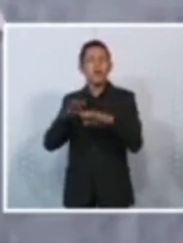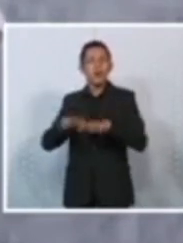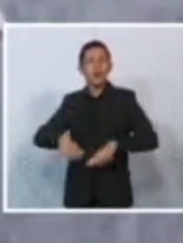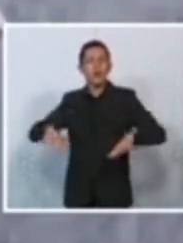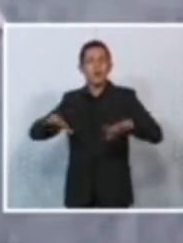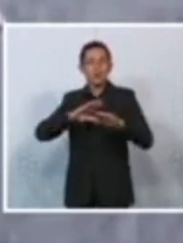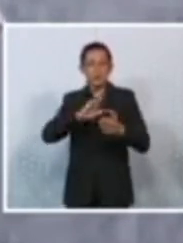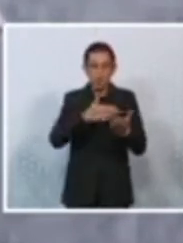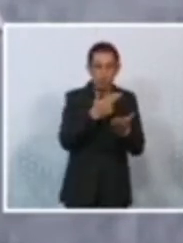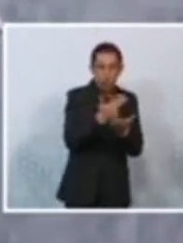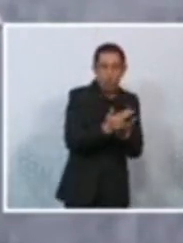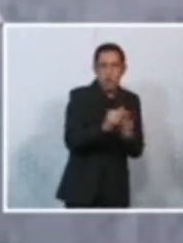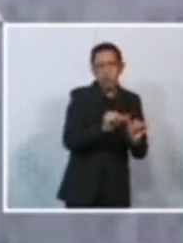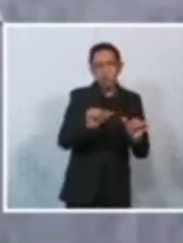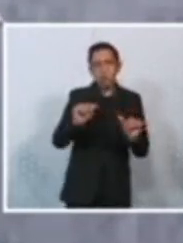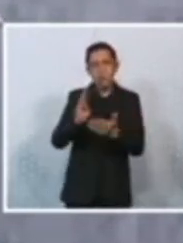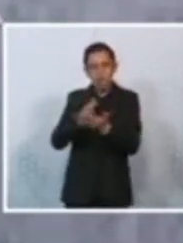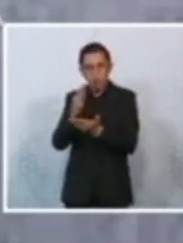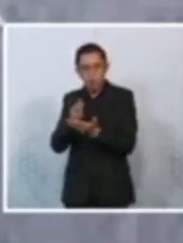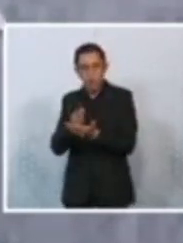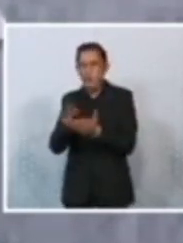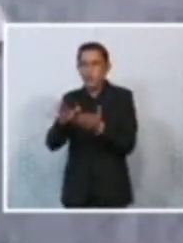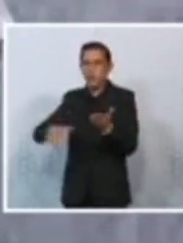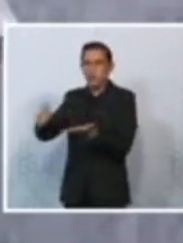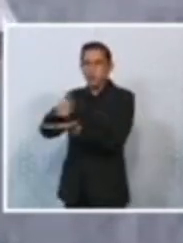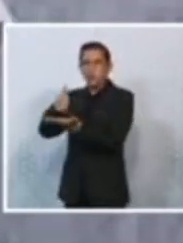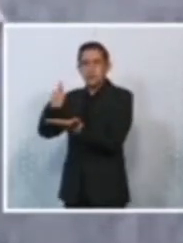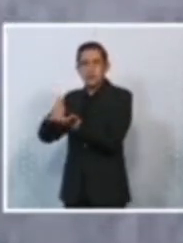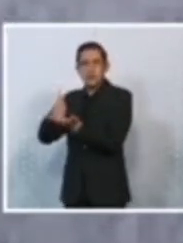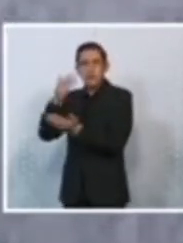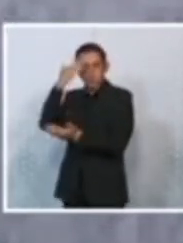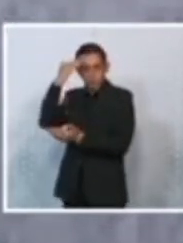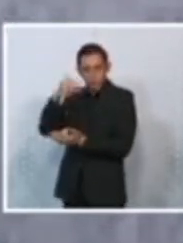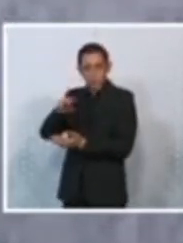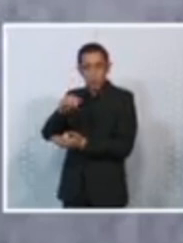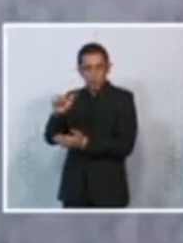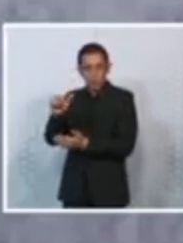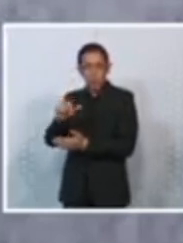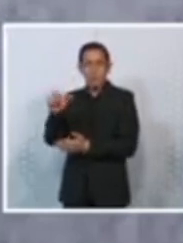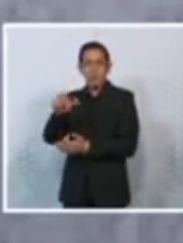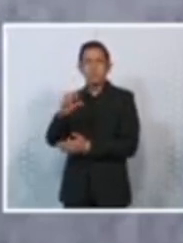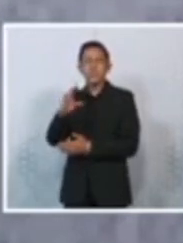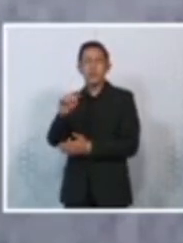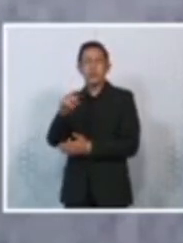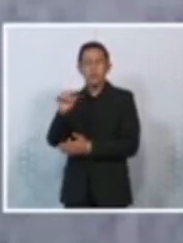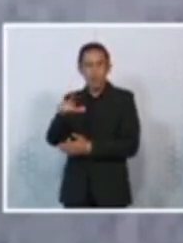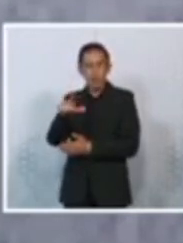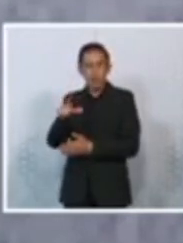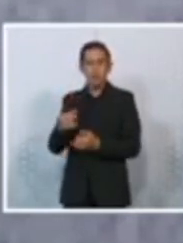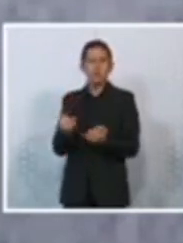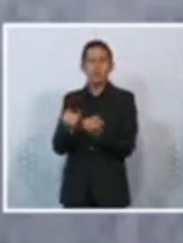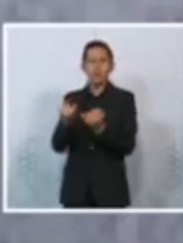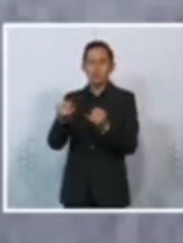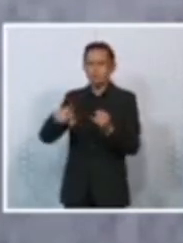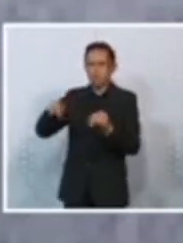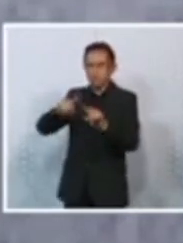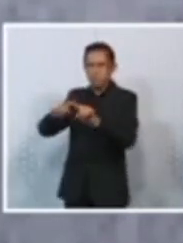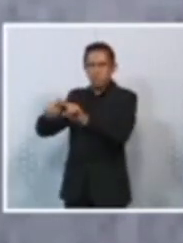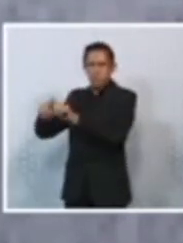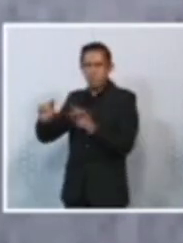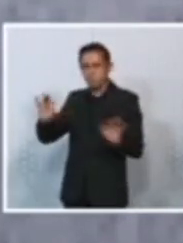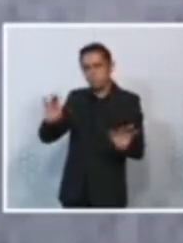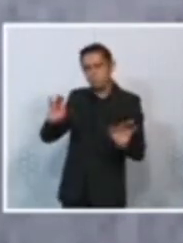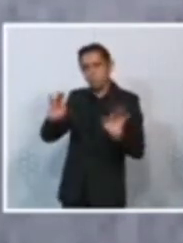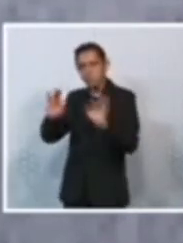circuito desde majagual va a calar la ciudad maya más grande de la península es cabal calderitas chetumal y con julia